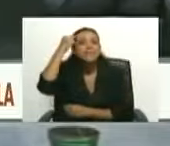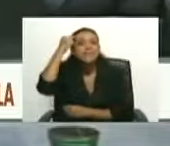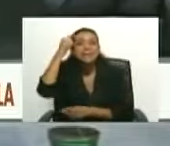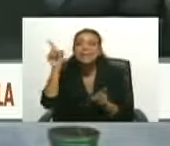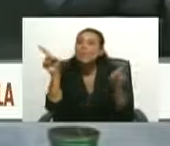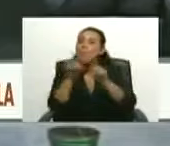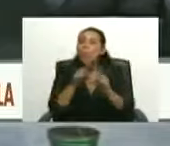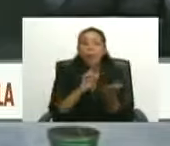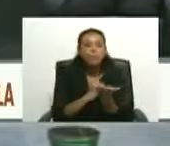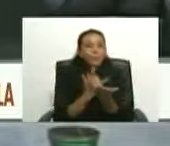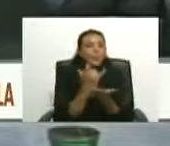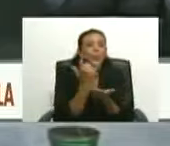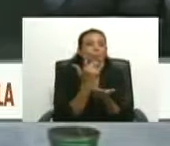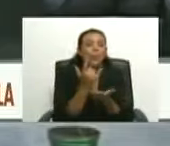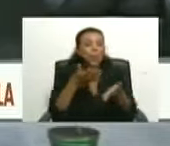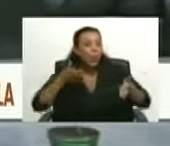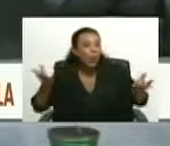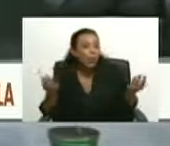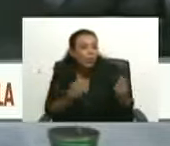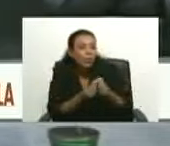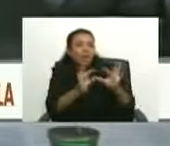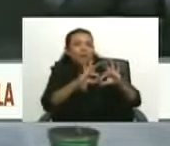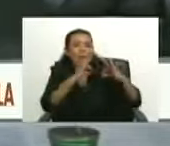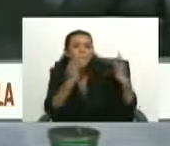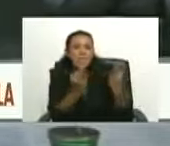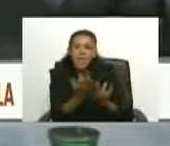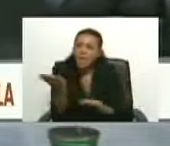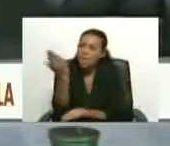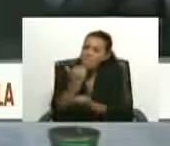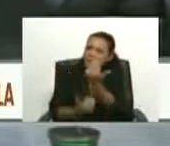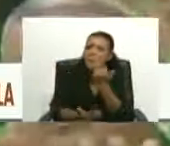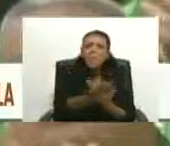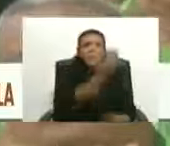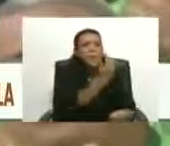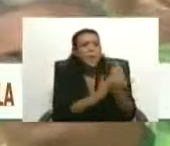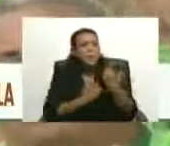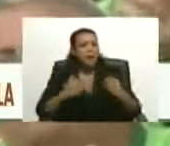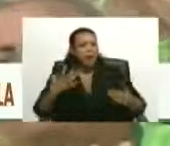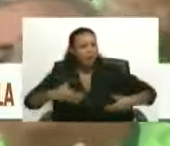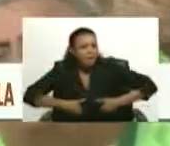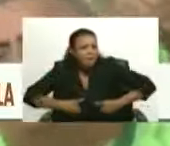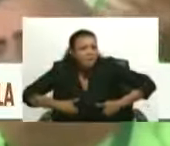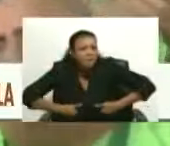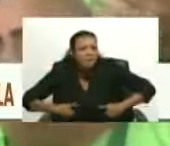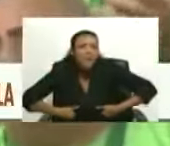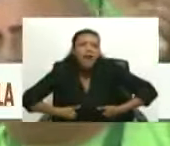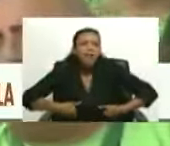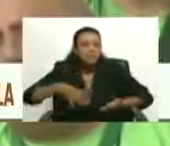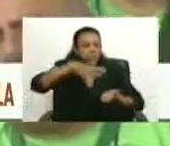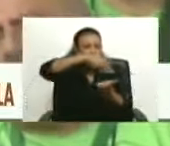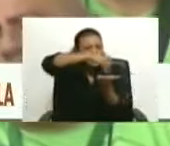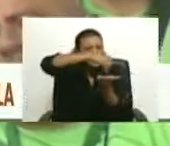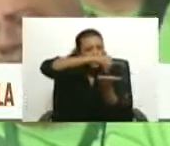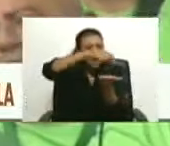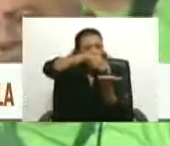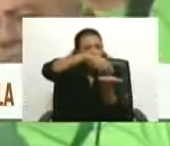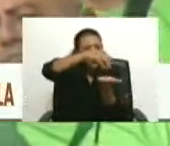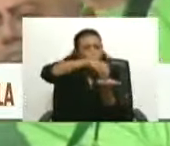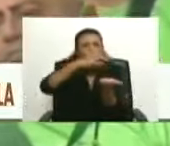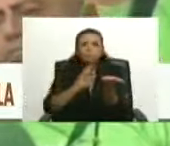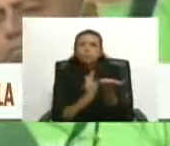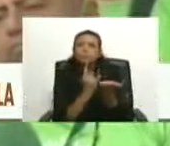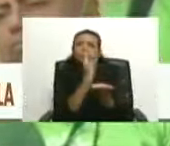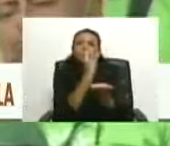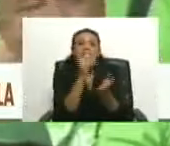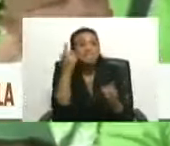nuestros hijos, con nuestras hijas, con nuestros sobrinos, sobrinas. Así que si